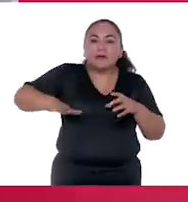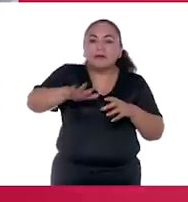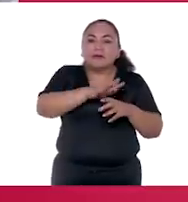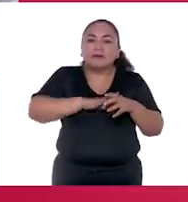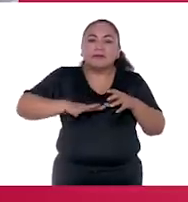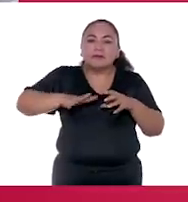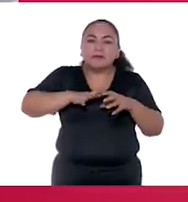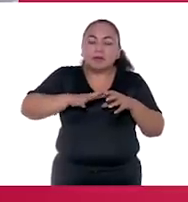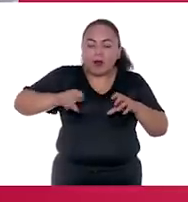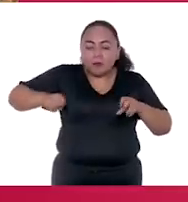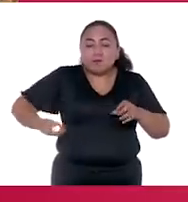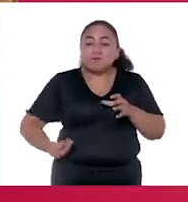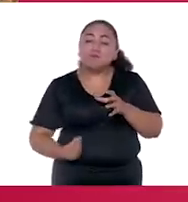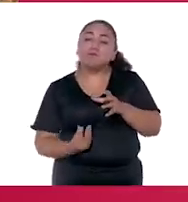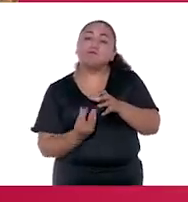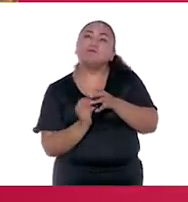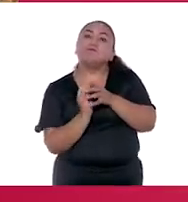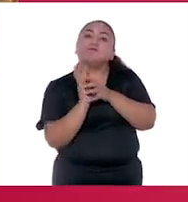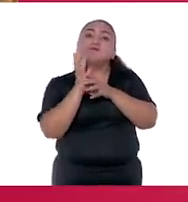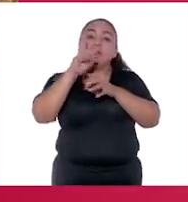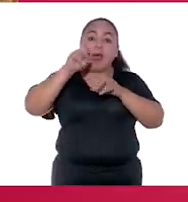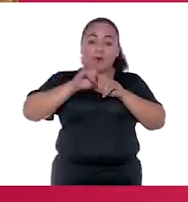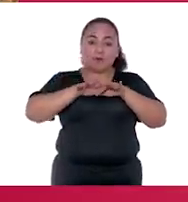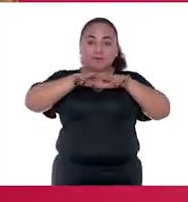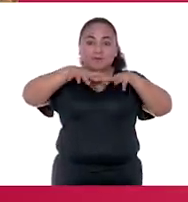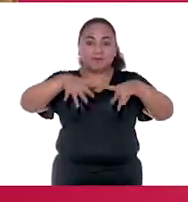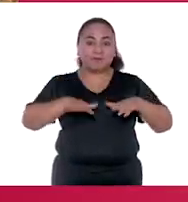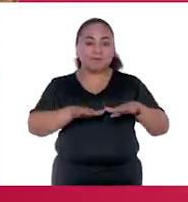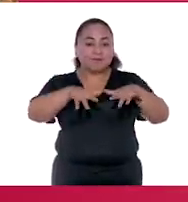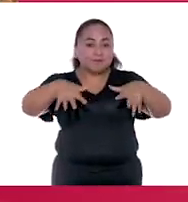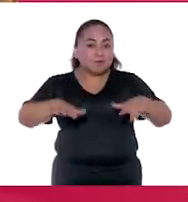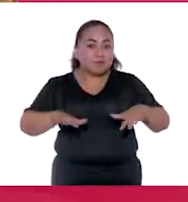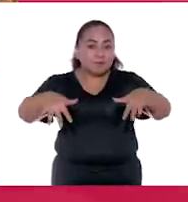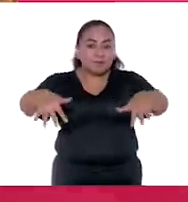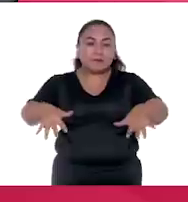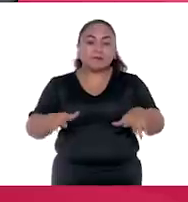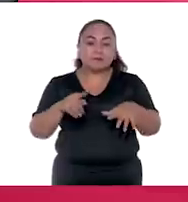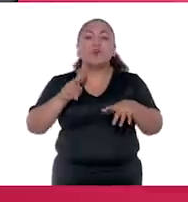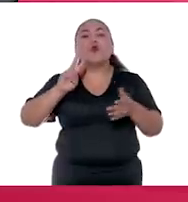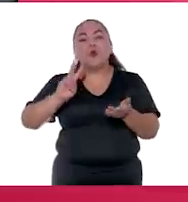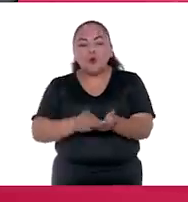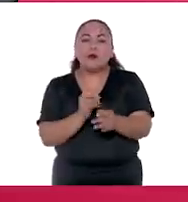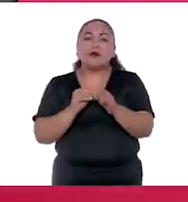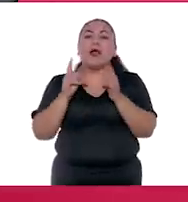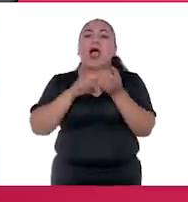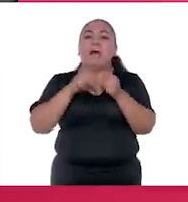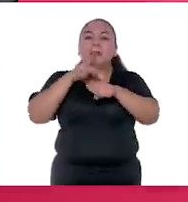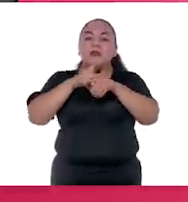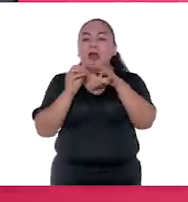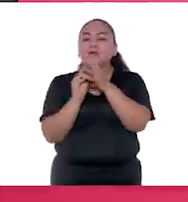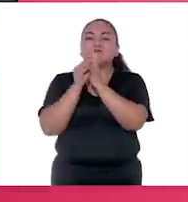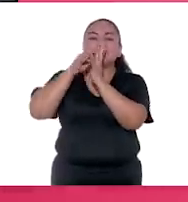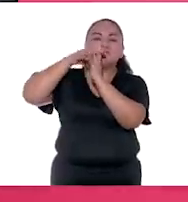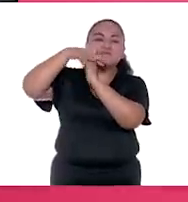la superficie, y luego el agua que está en el humedal se filtra de nuevo entre las rocas y regresa al